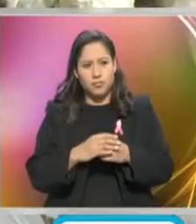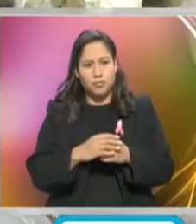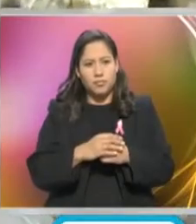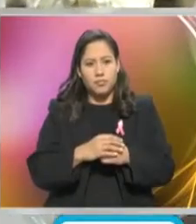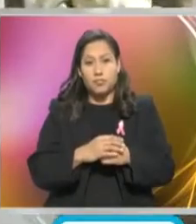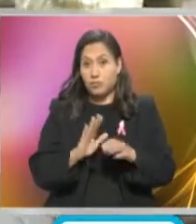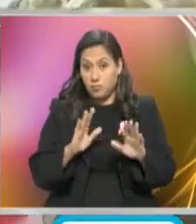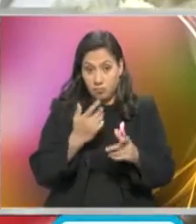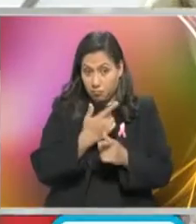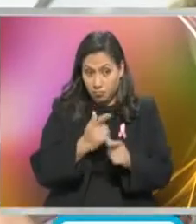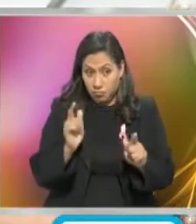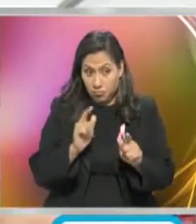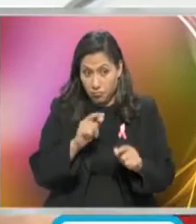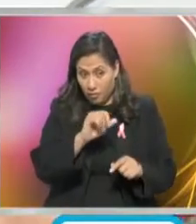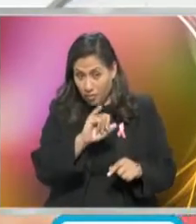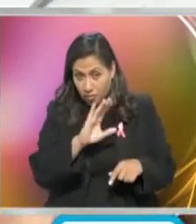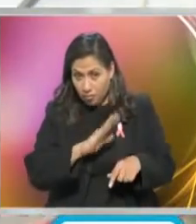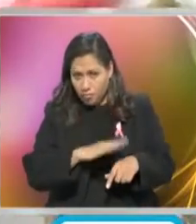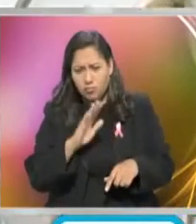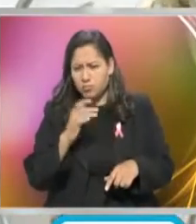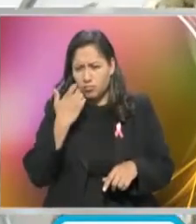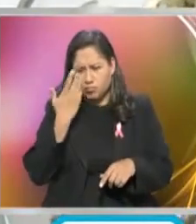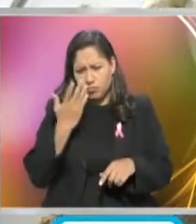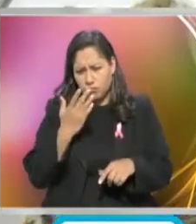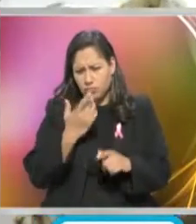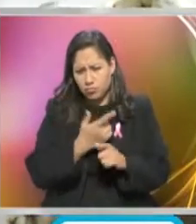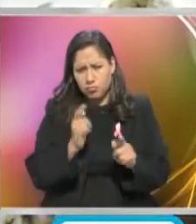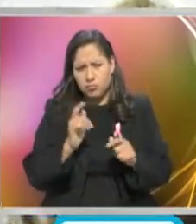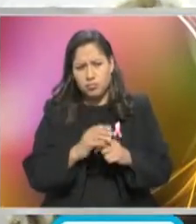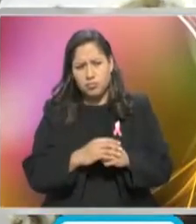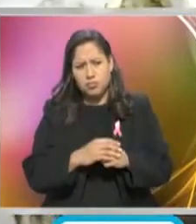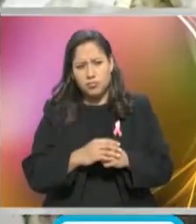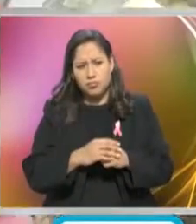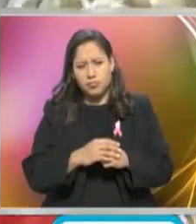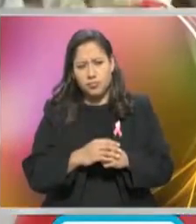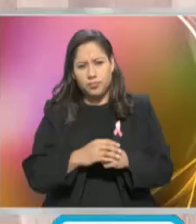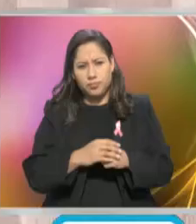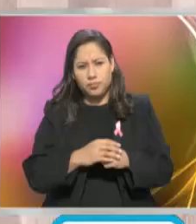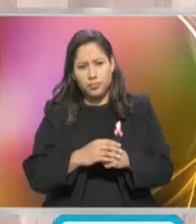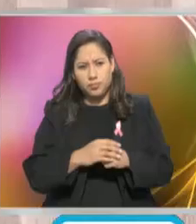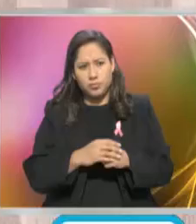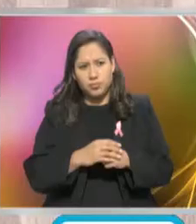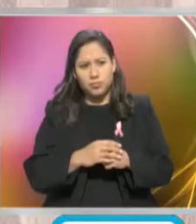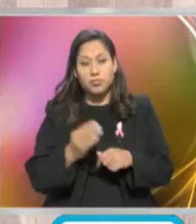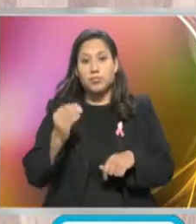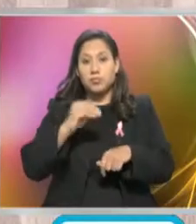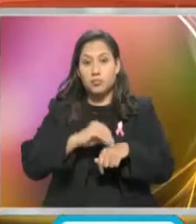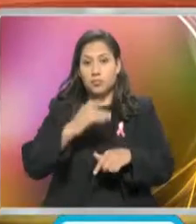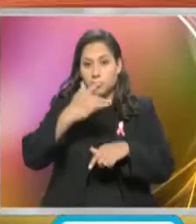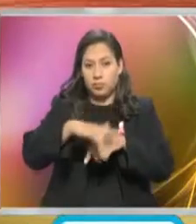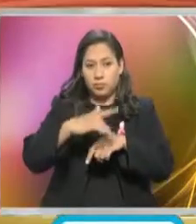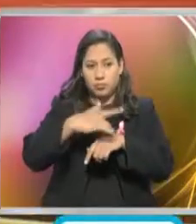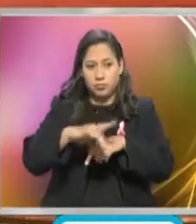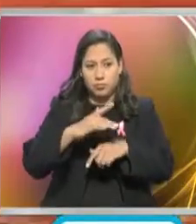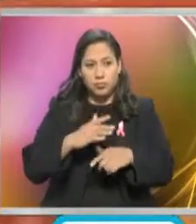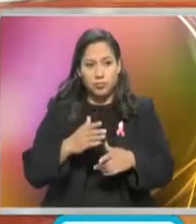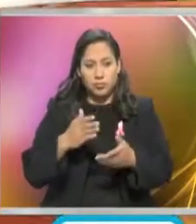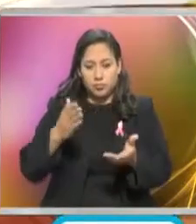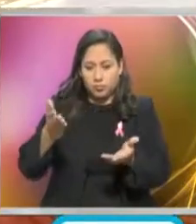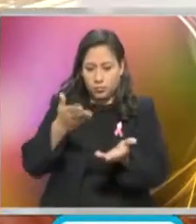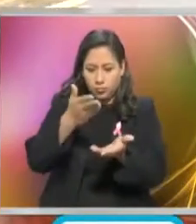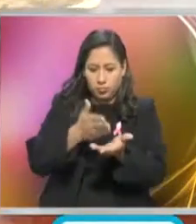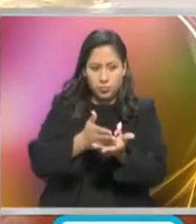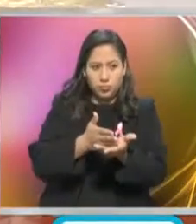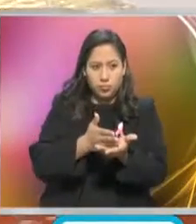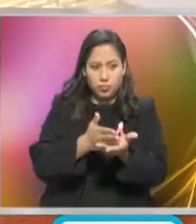La Ok. cantidad que sea, así o más. Sí, lo que ustedes quieran ponerle, está bien. Vamos a ponerle el queso también y lo vamos a